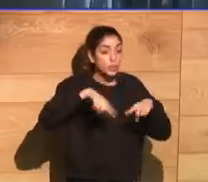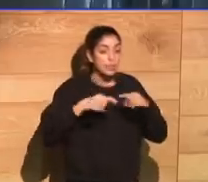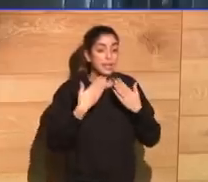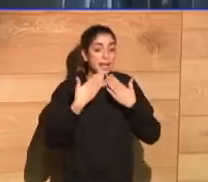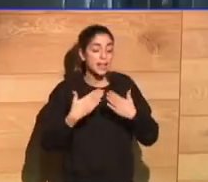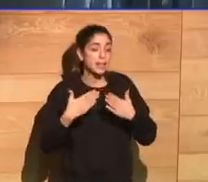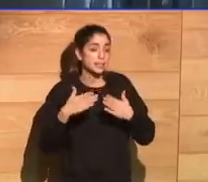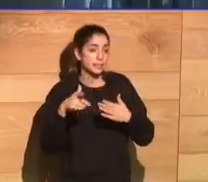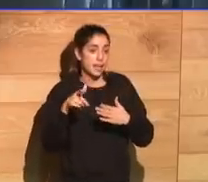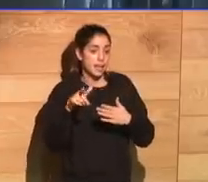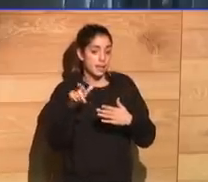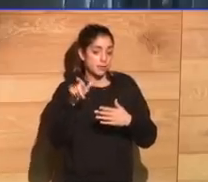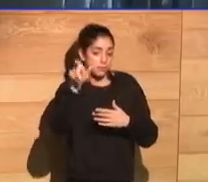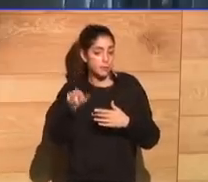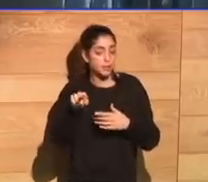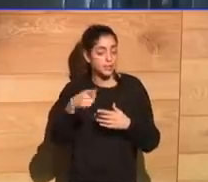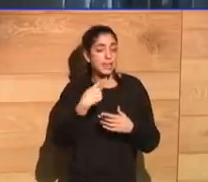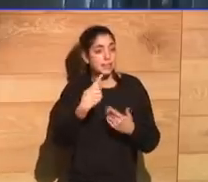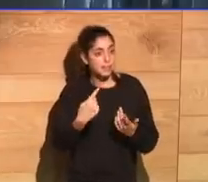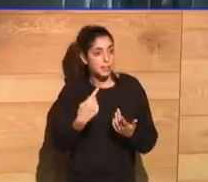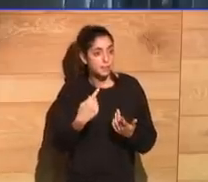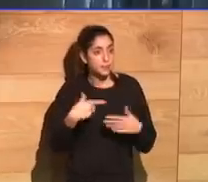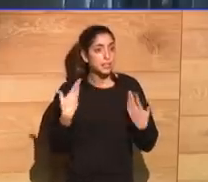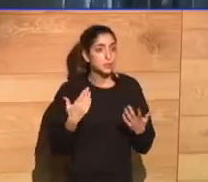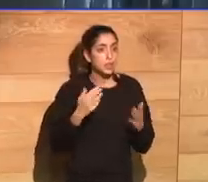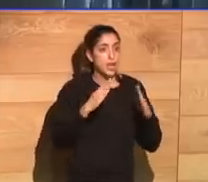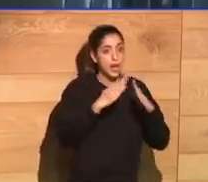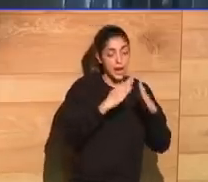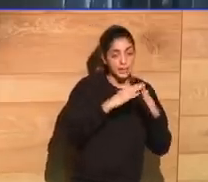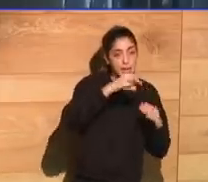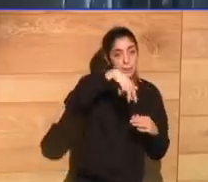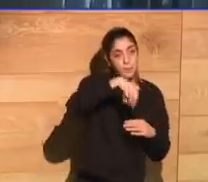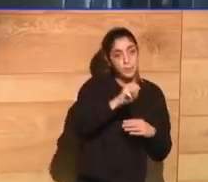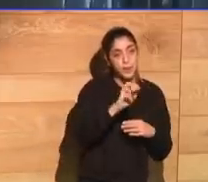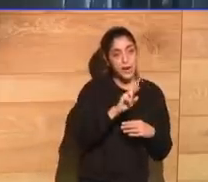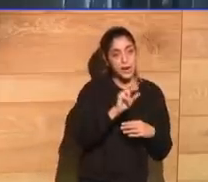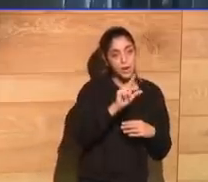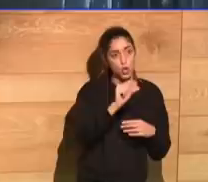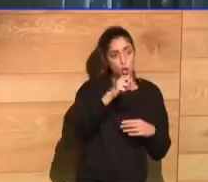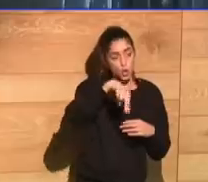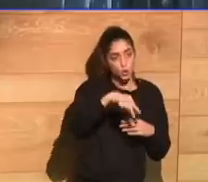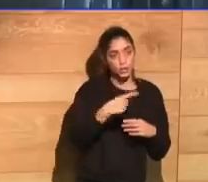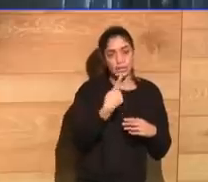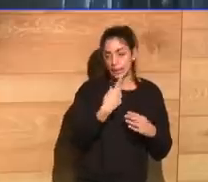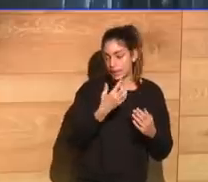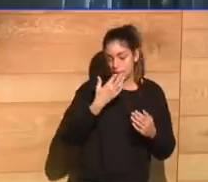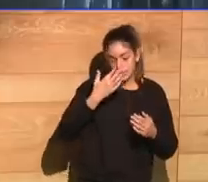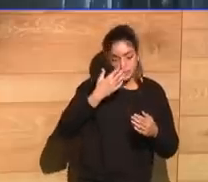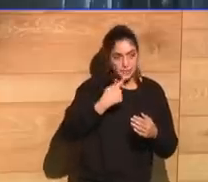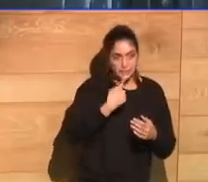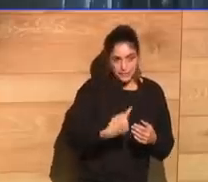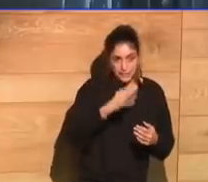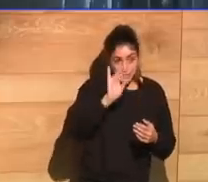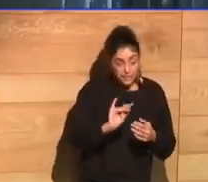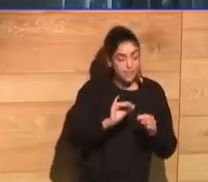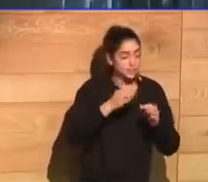Brando, pero antes habla con su agente. Le dice, oye, nos va a decir que sí, seguro, pues él había firmado un precontrato, tenía un interés, eso había servido para activar